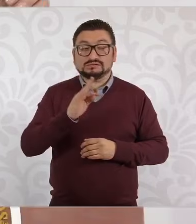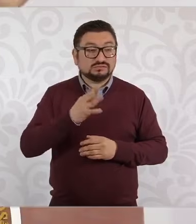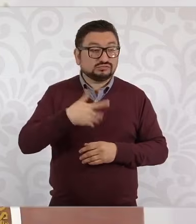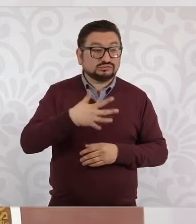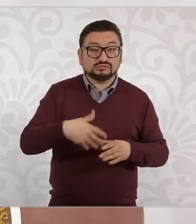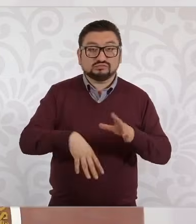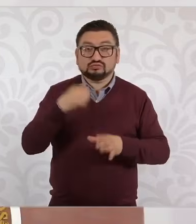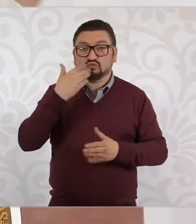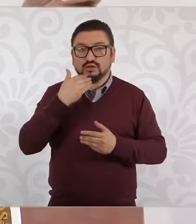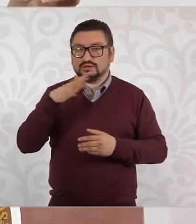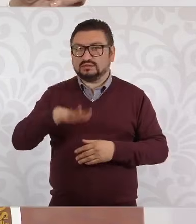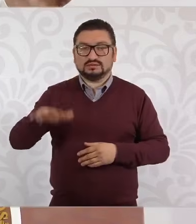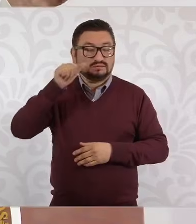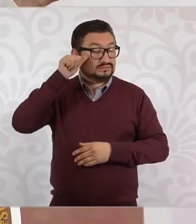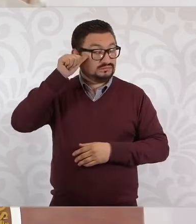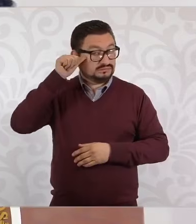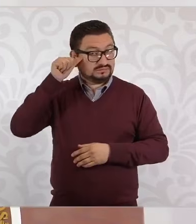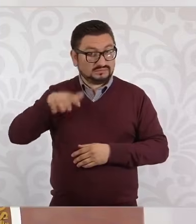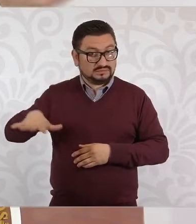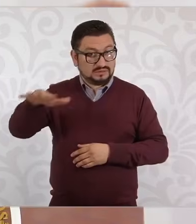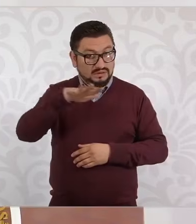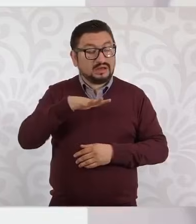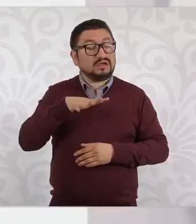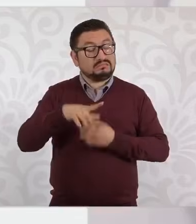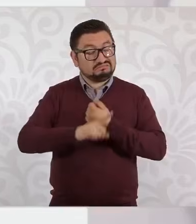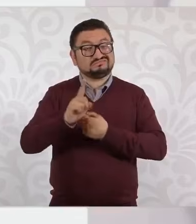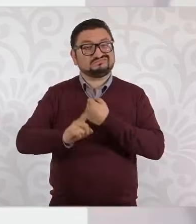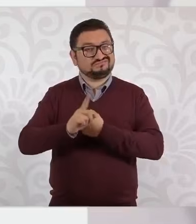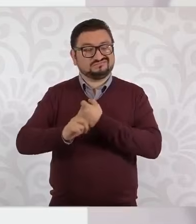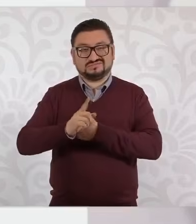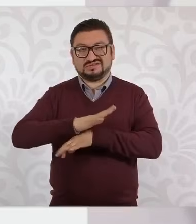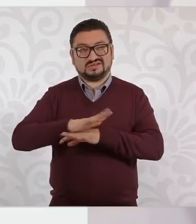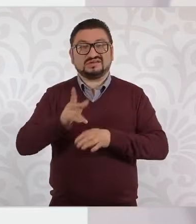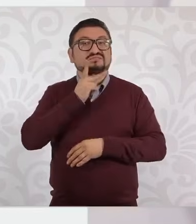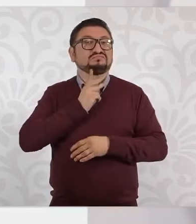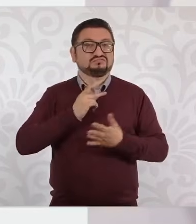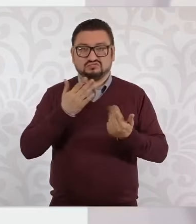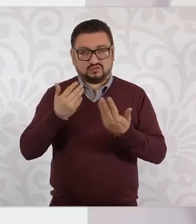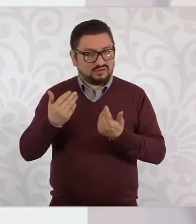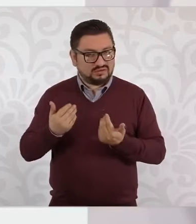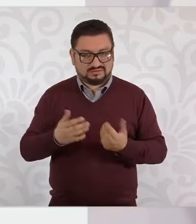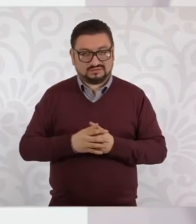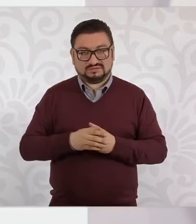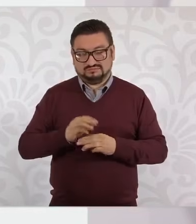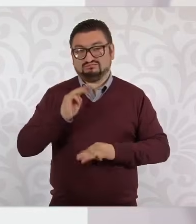Los países asiáticos a nivel global están viviendo problemas de que no tienen. Sí, así